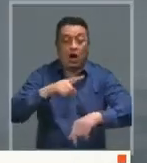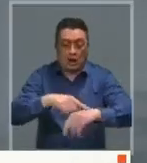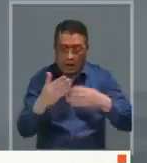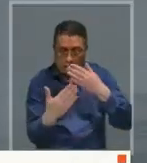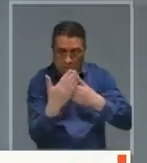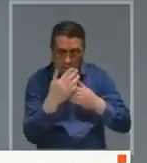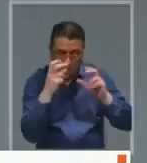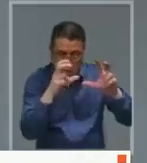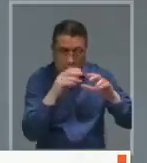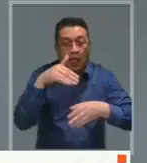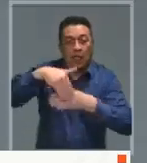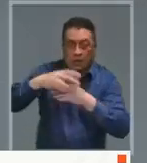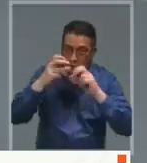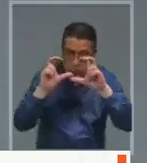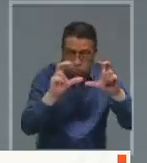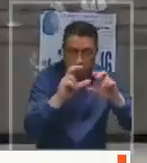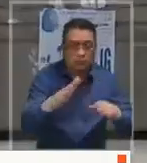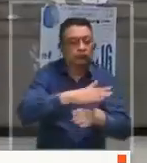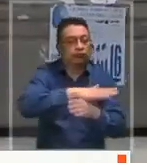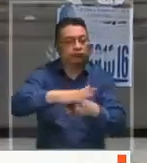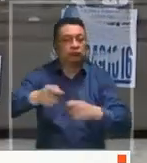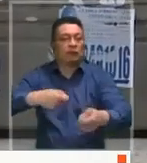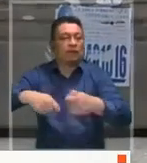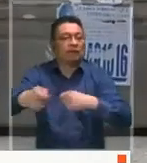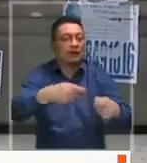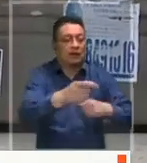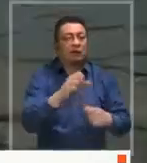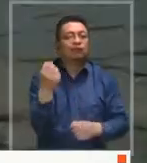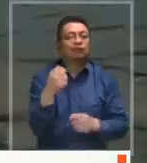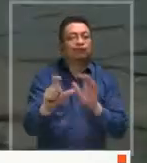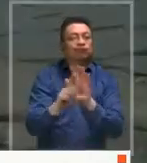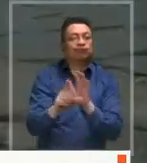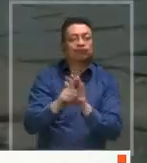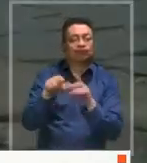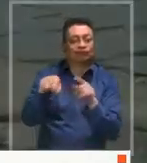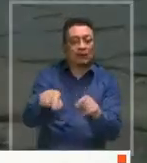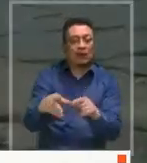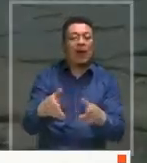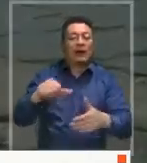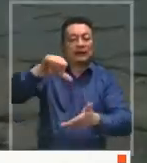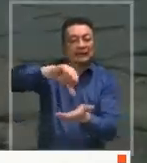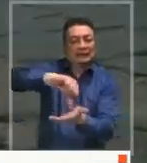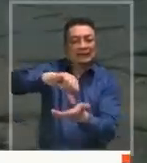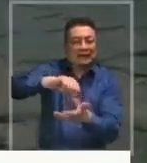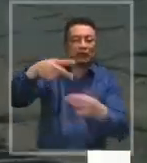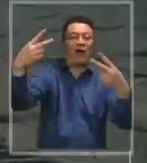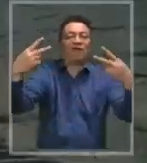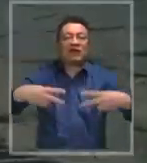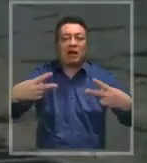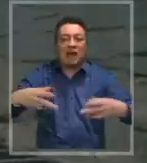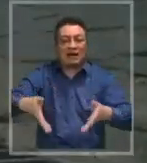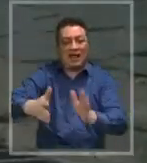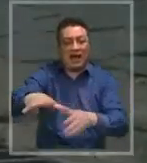mañana y la tarde para erradicar el comercio ambulante y la delincuencia de las calles más céntricas de Viña del Mar.